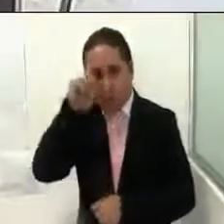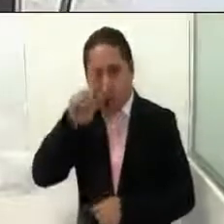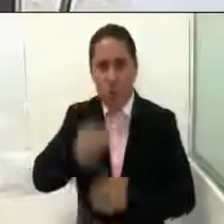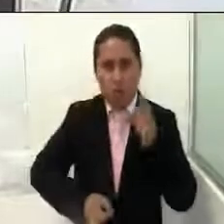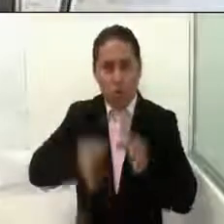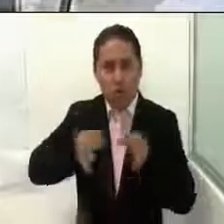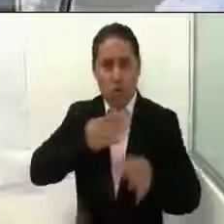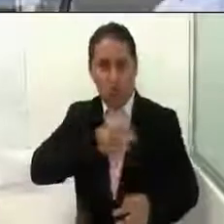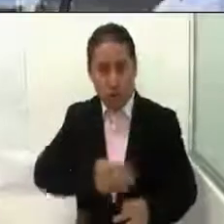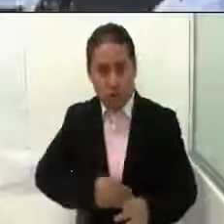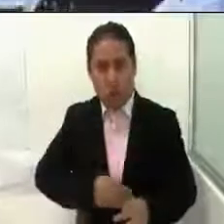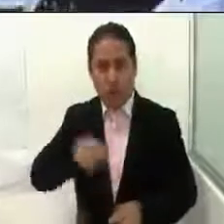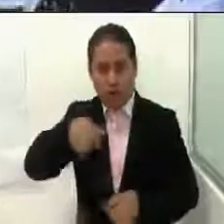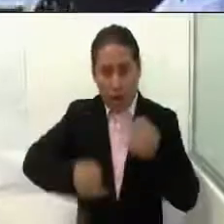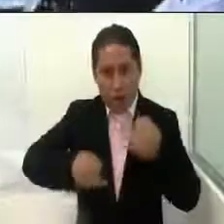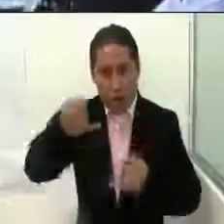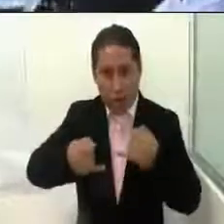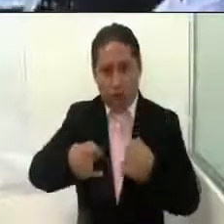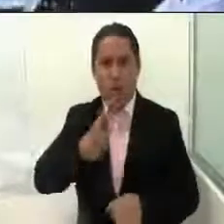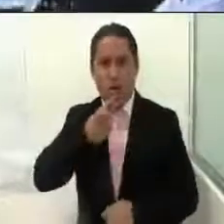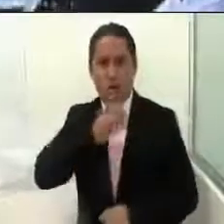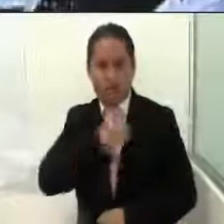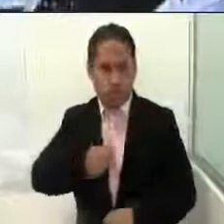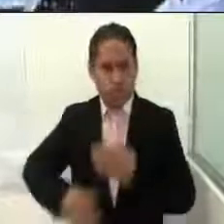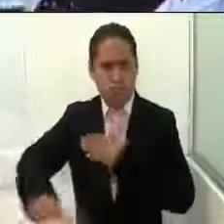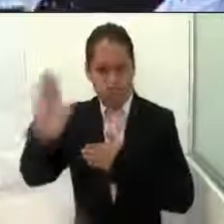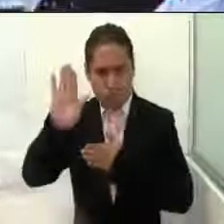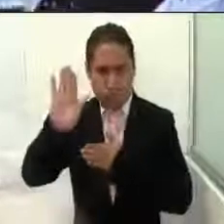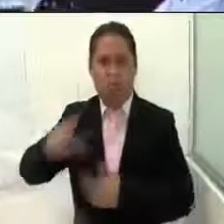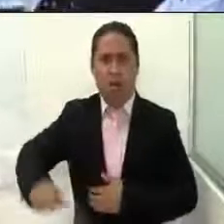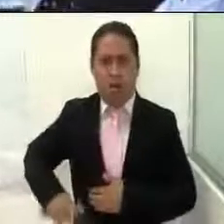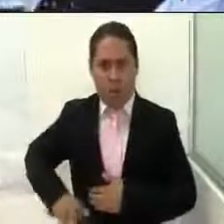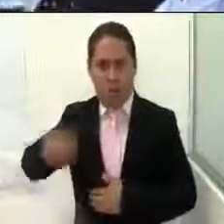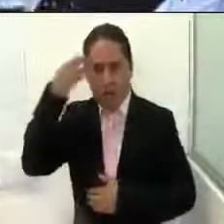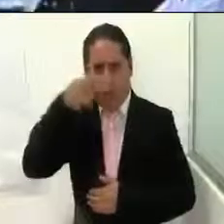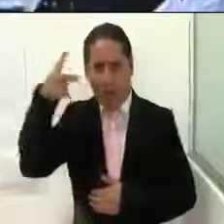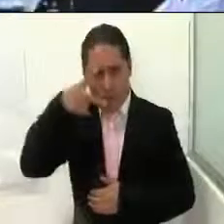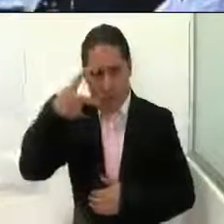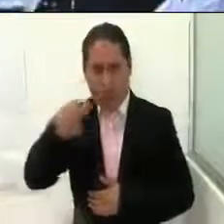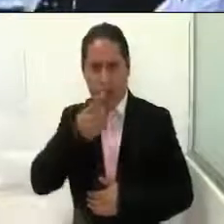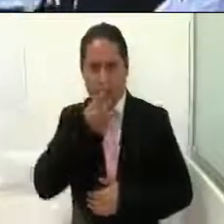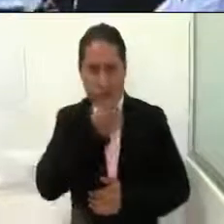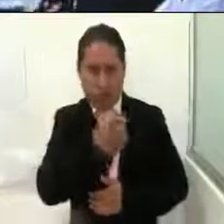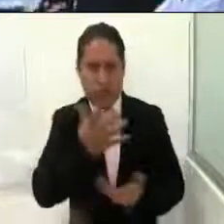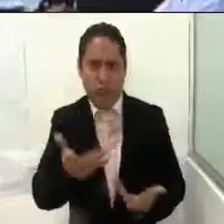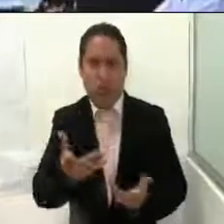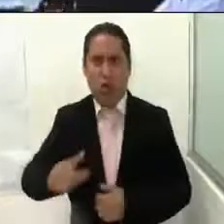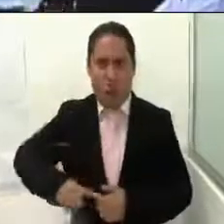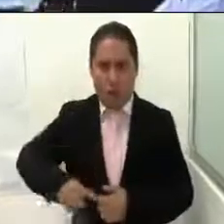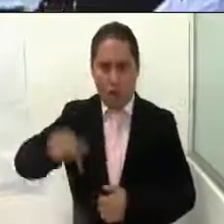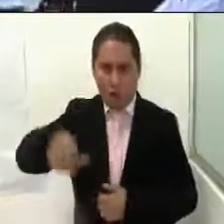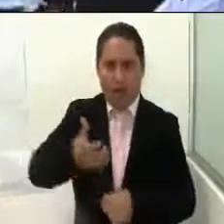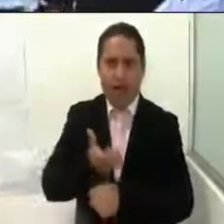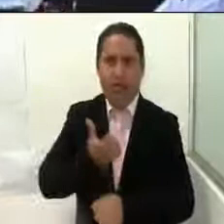legal refrendó el compromiso hecho por el licenciado manuel velasco cuello gobernador constitucional del estado